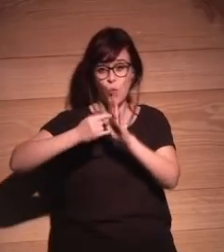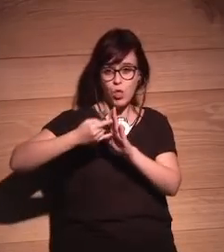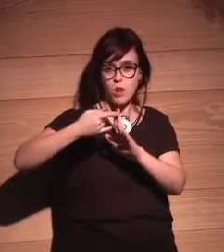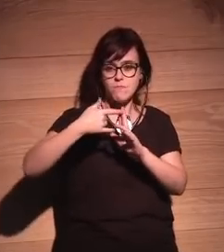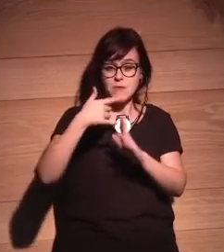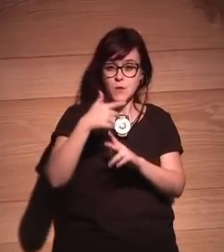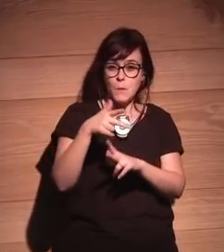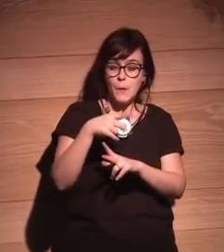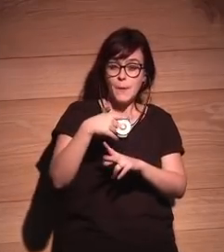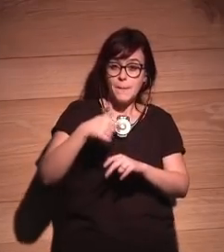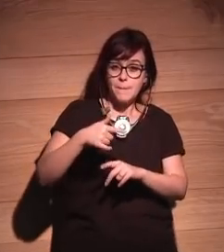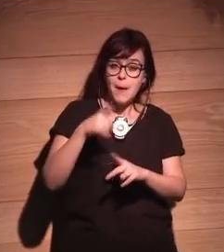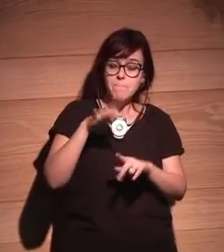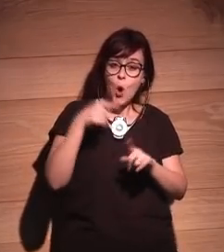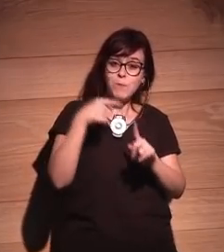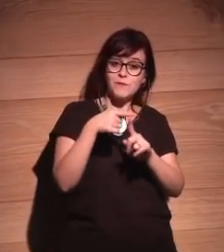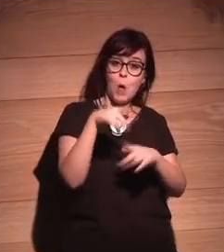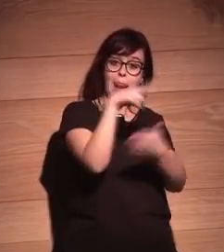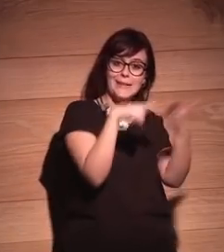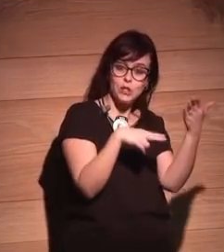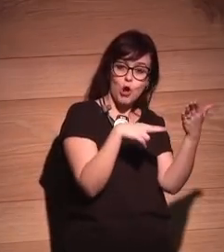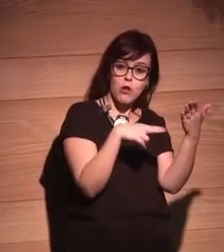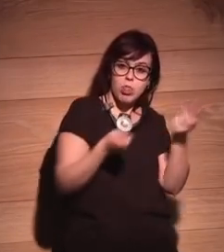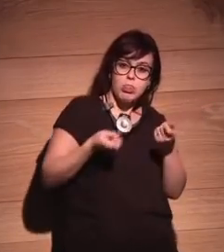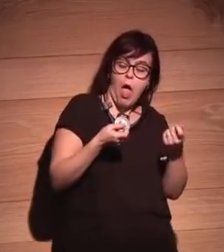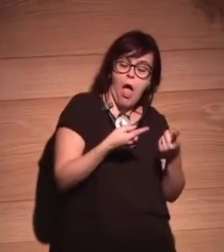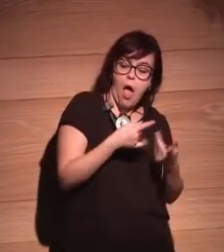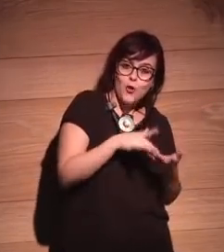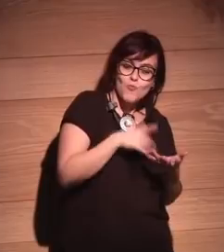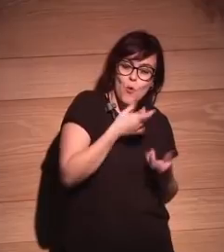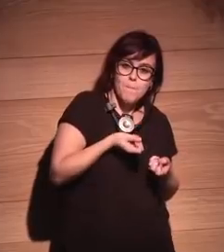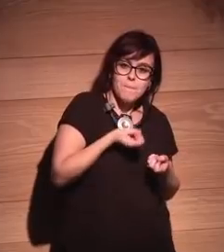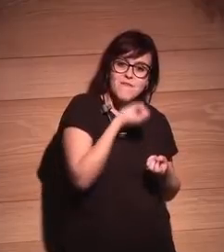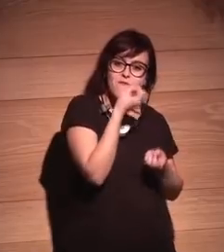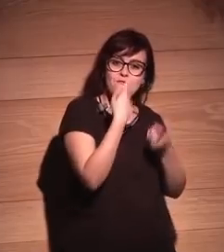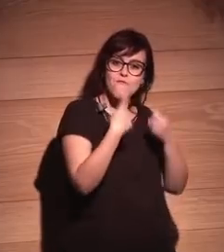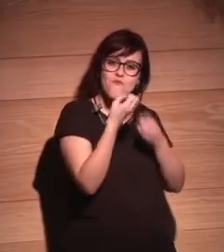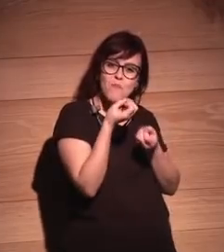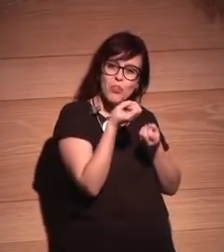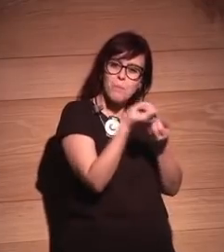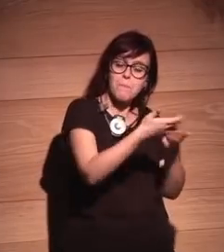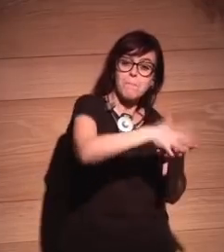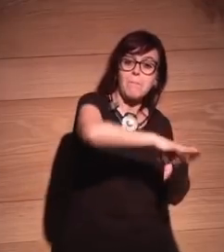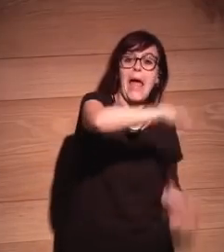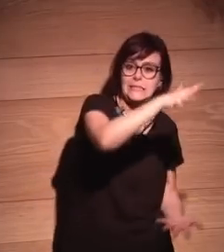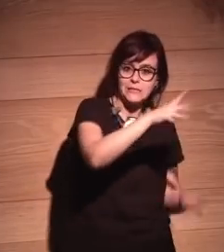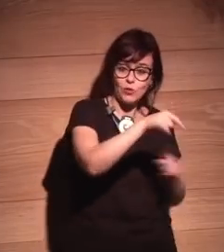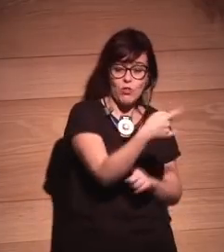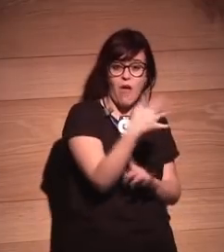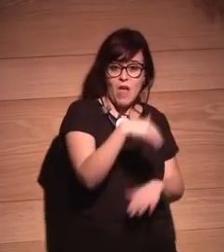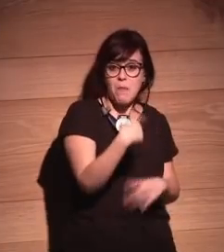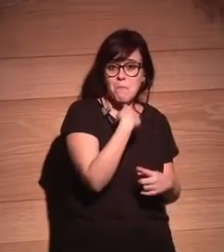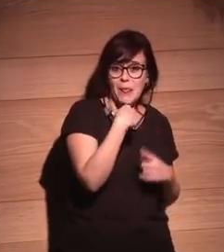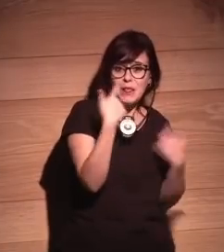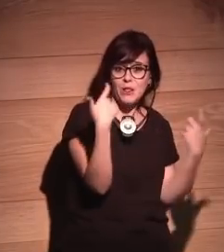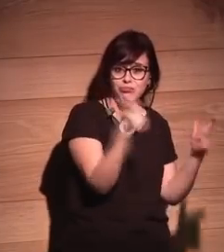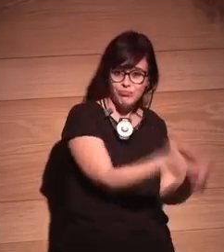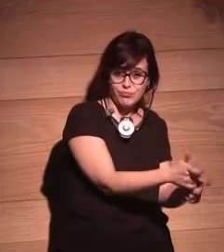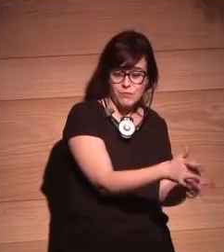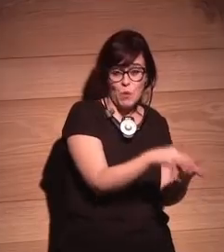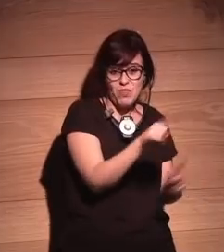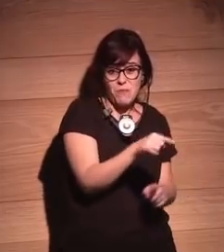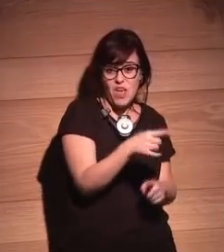aportar más al lector, también vamos a perder lectores si no lo hacemos. Y bueno, seguir y perdiendo la confianza,